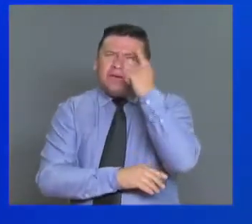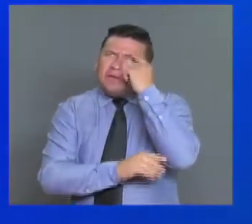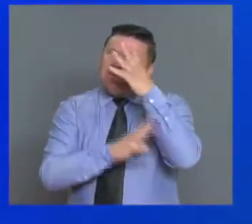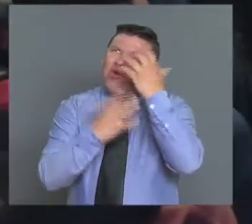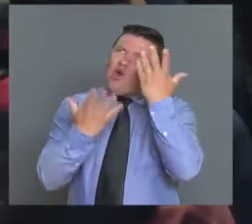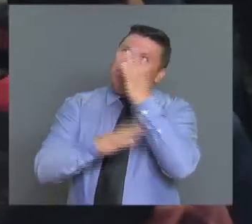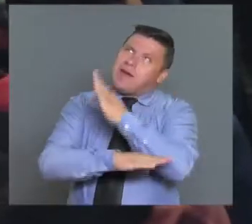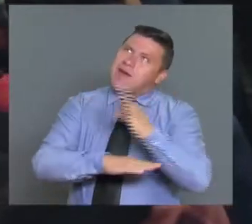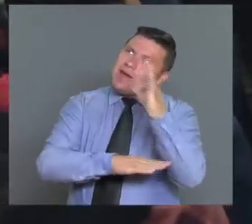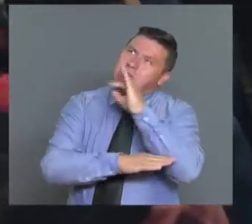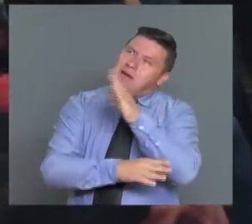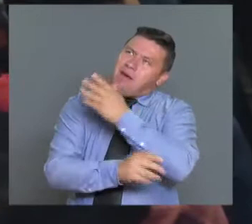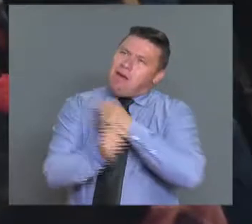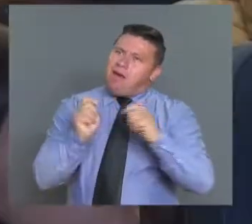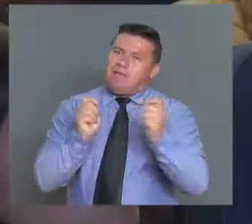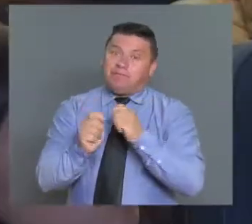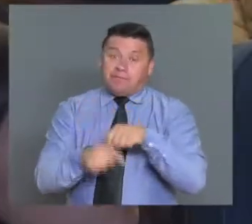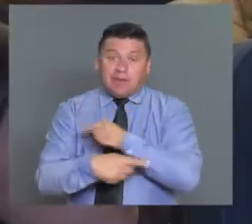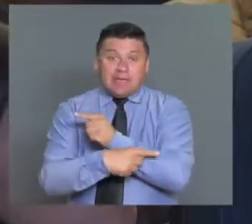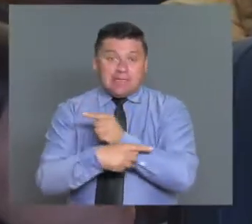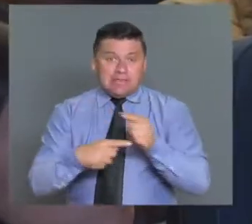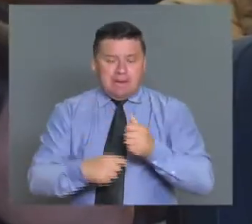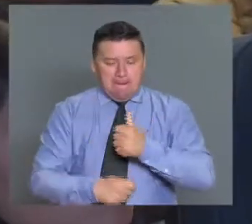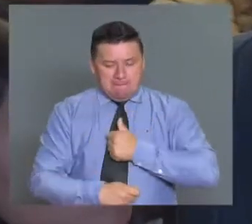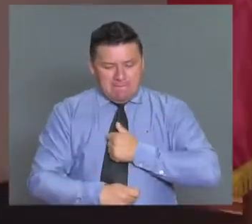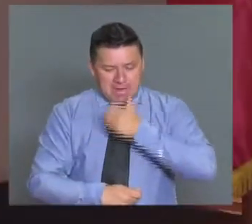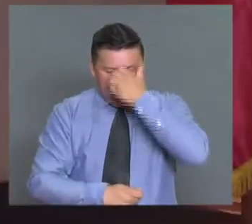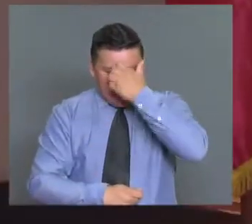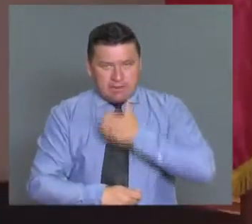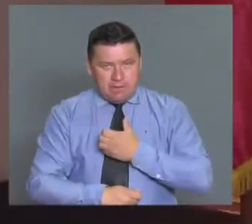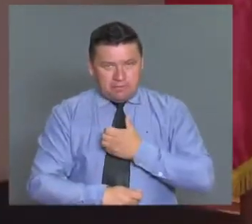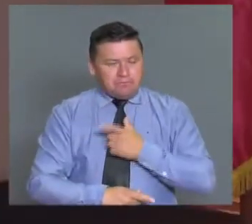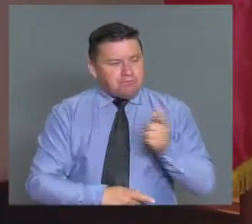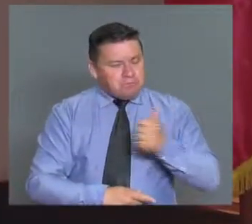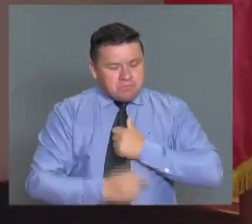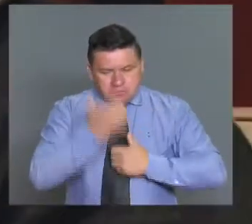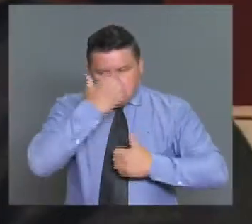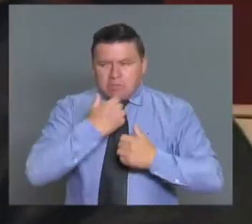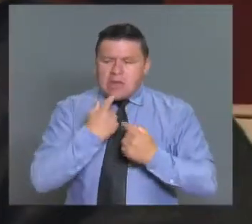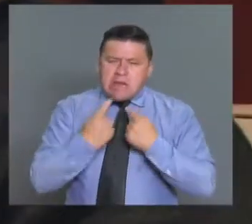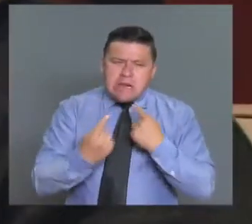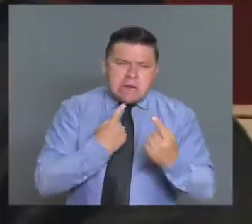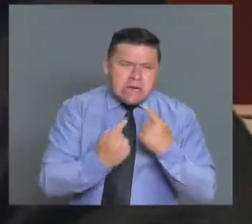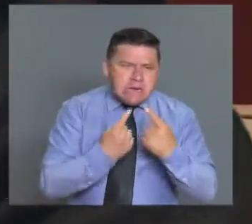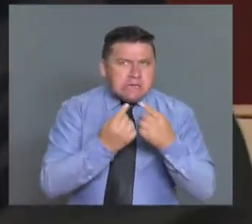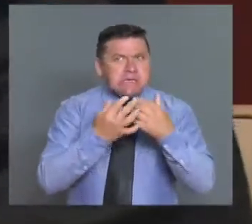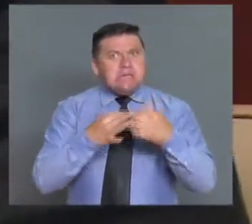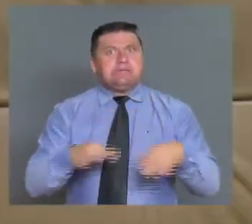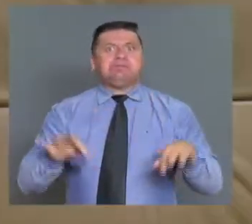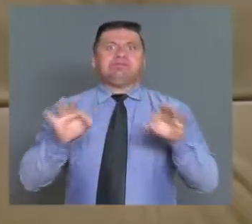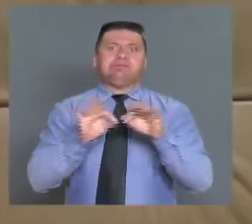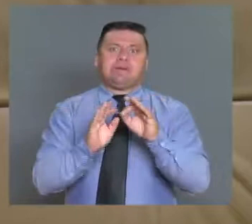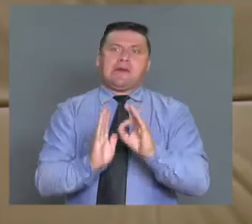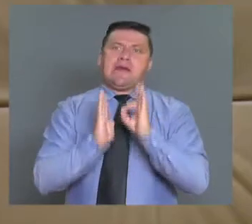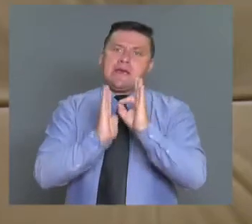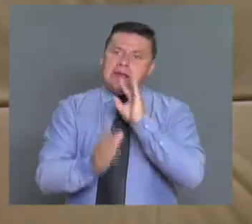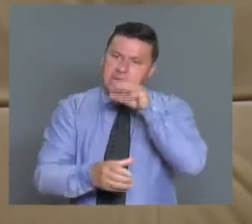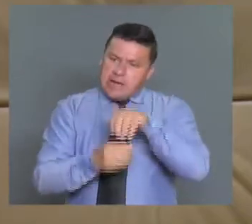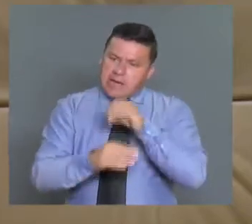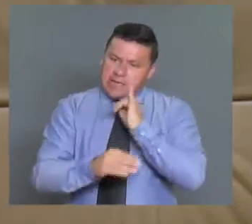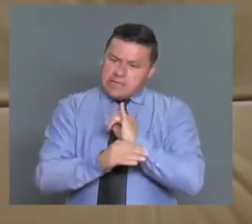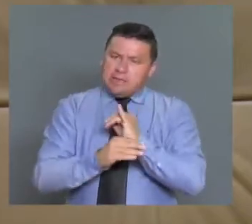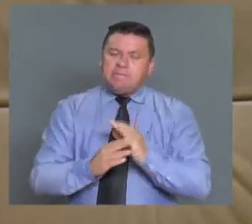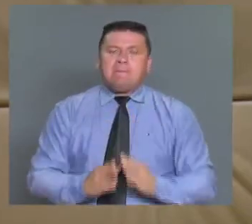ESAP? En el marco de la Semana de la Autoevaluación en la ESAP, se realizó un conversatorio donde se habló de la importancia de la calidad en la